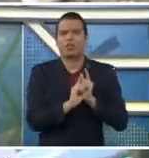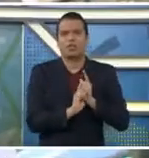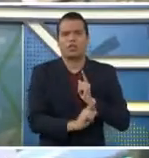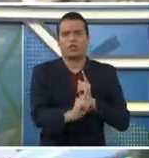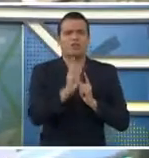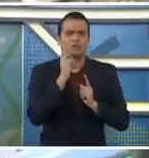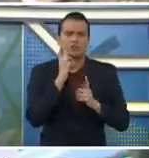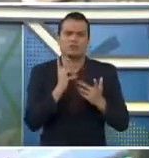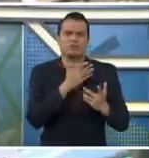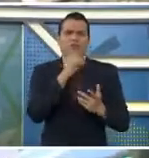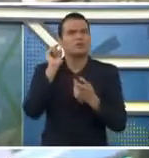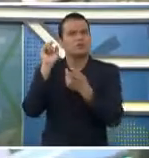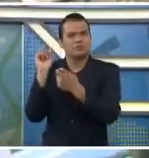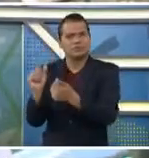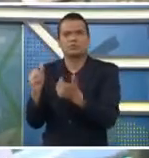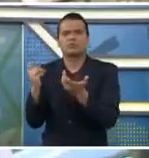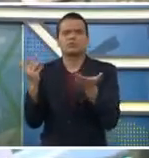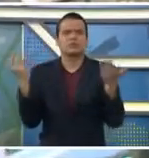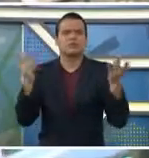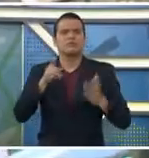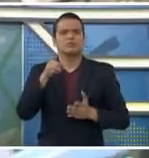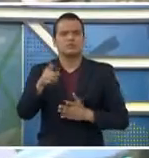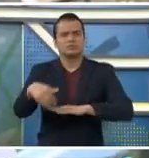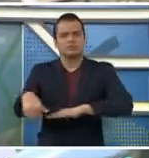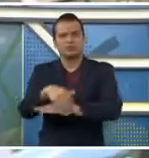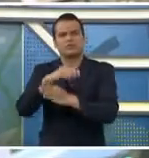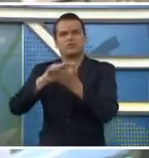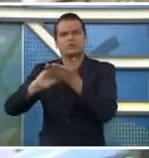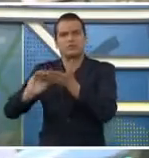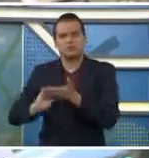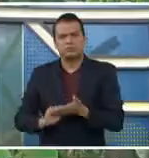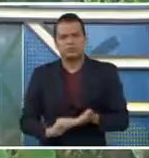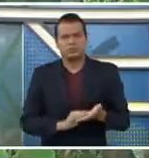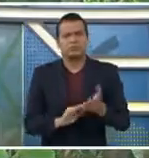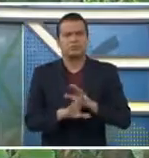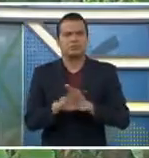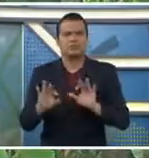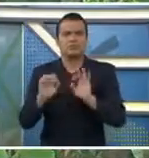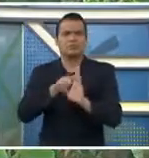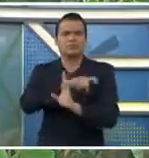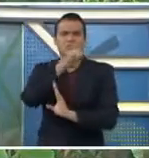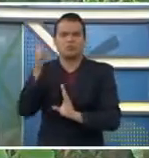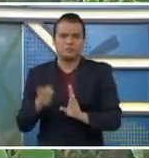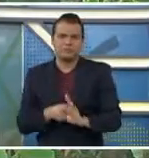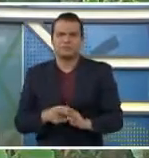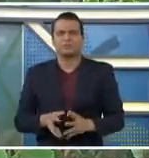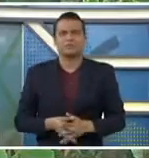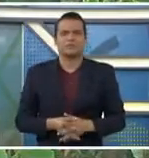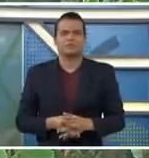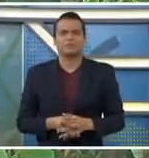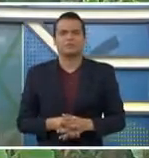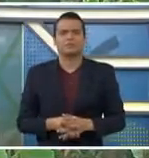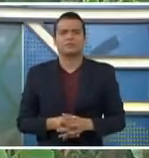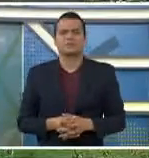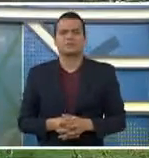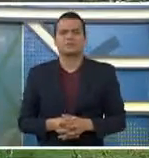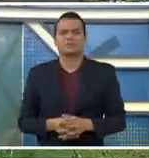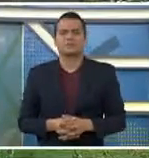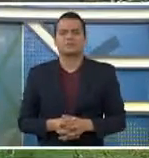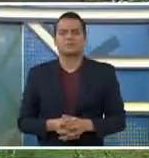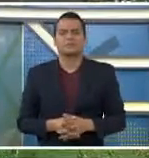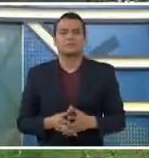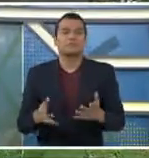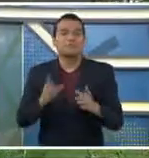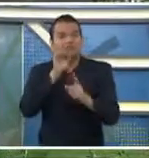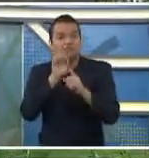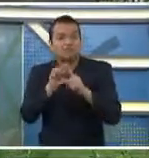volardos, podemos invertirla en programas de mejoramiento de vías, de tapar los huecos y que la accesibilidad a los corregimientos y a la zona rural sea